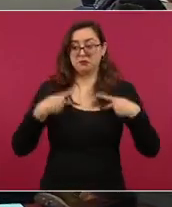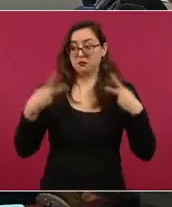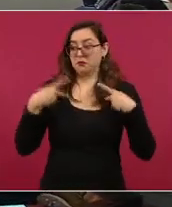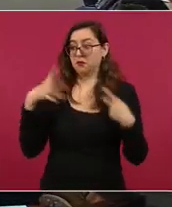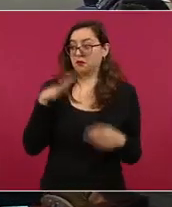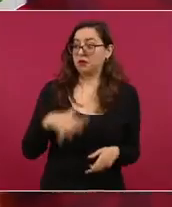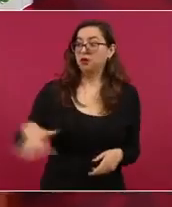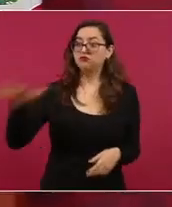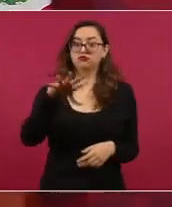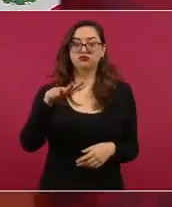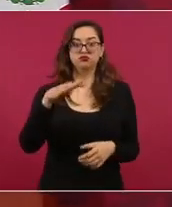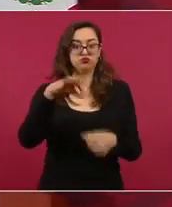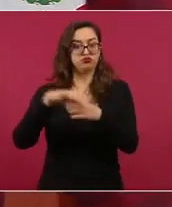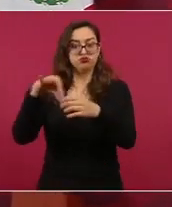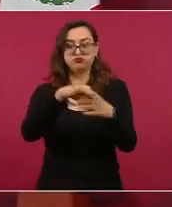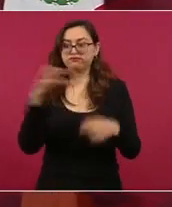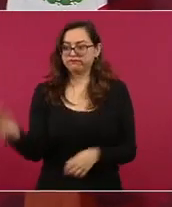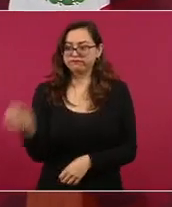quita.